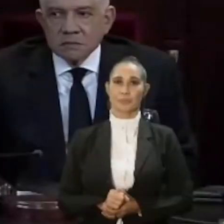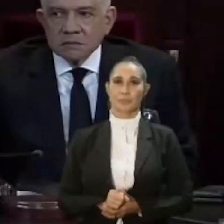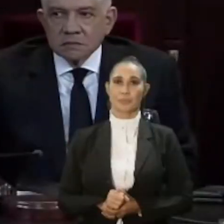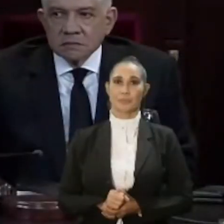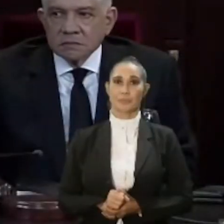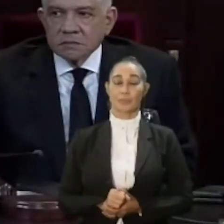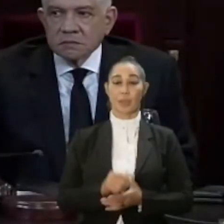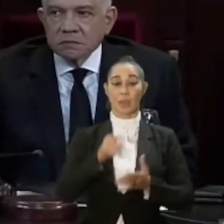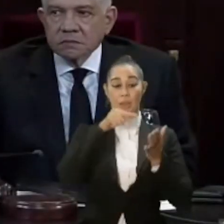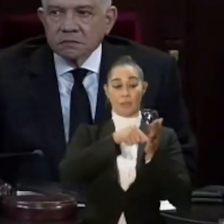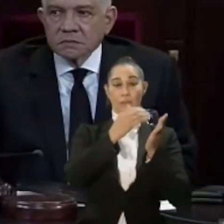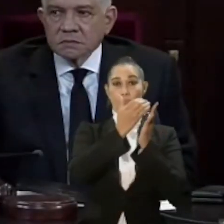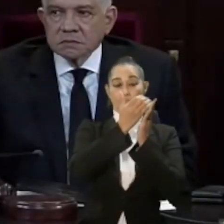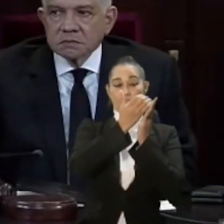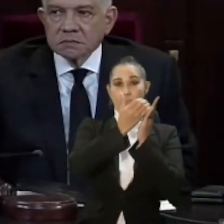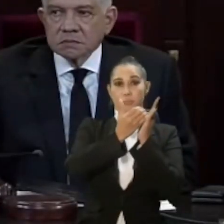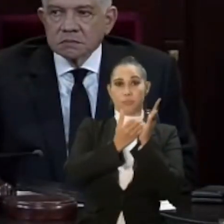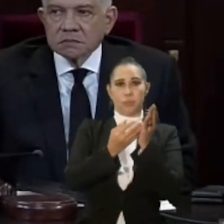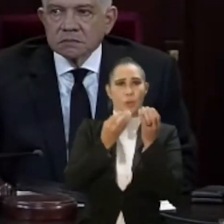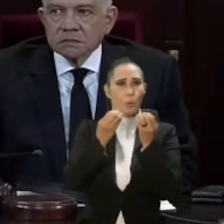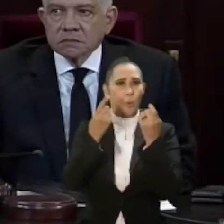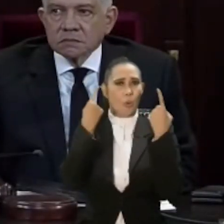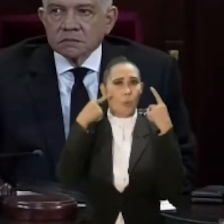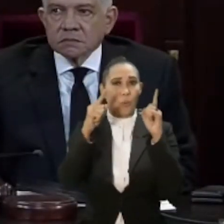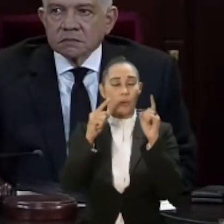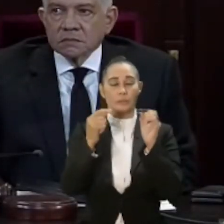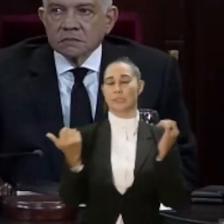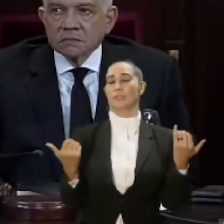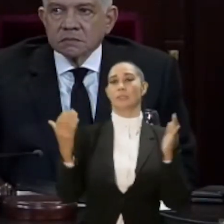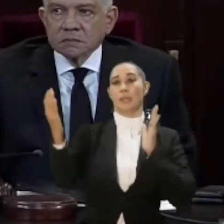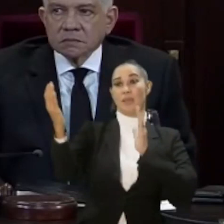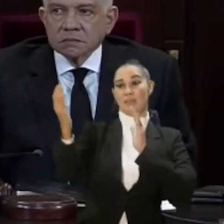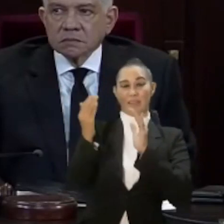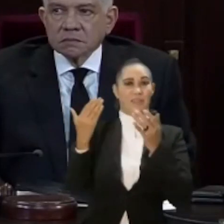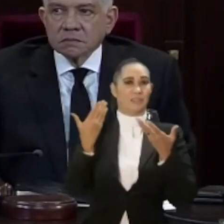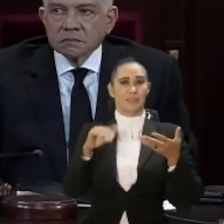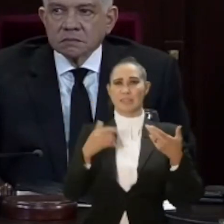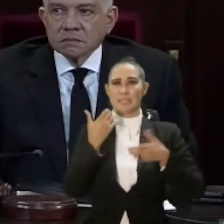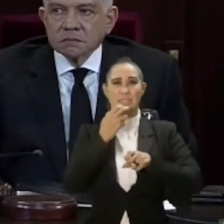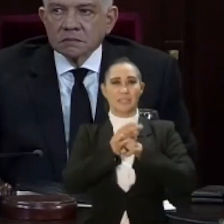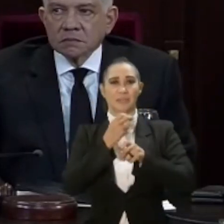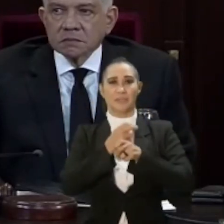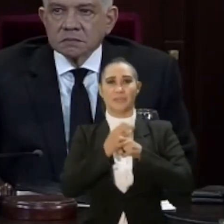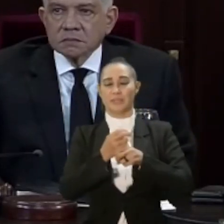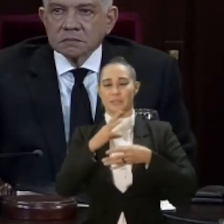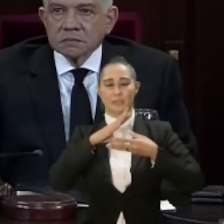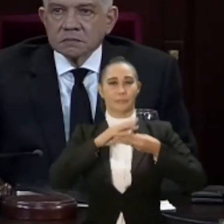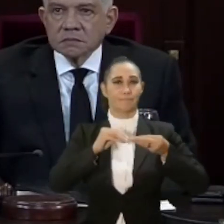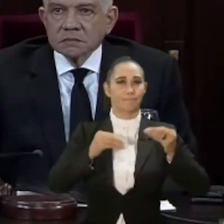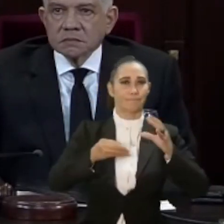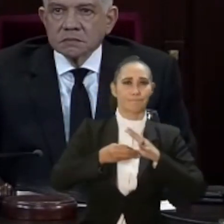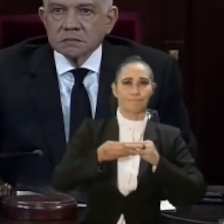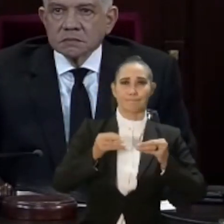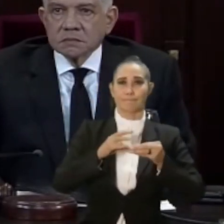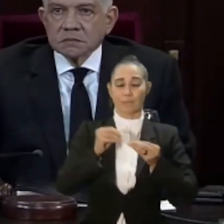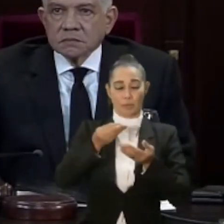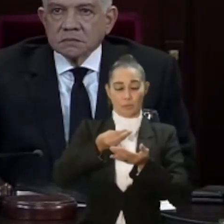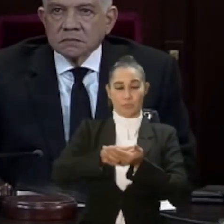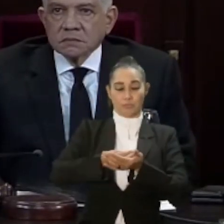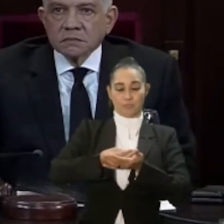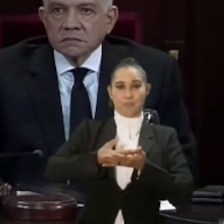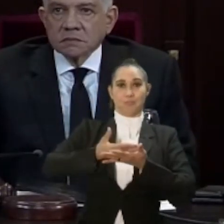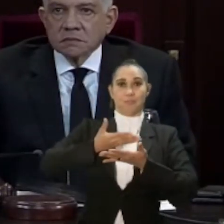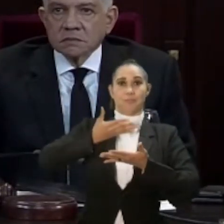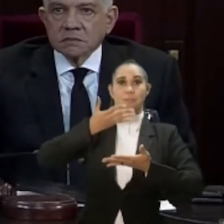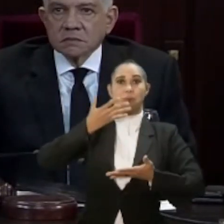Esta disminución fue lograda a pesar de haber enfrentado el shock externo más grande de la historia y la inflación causada